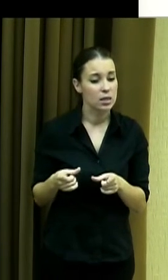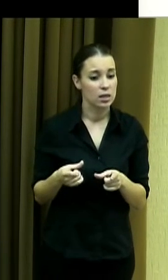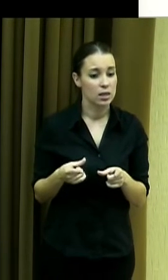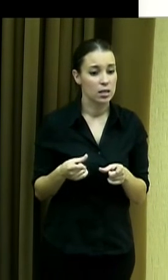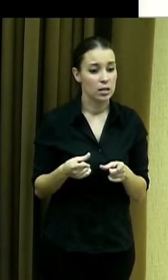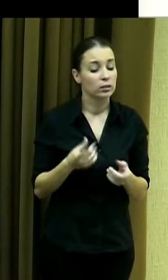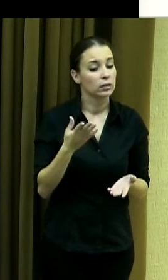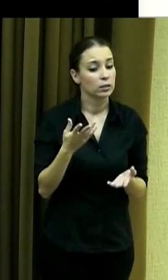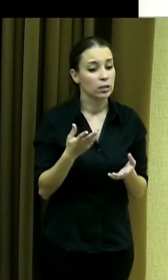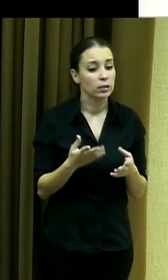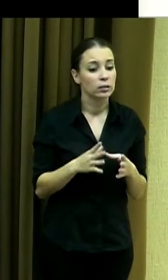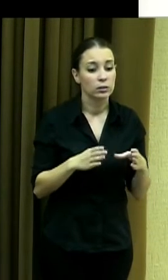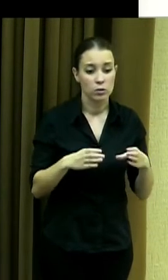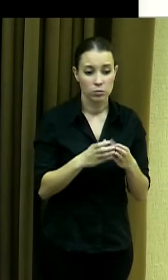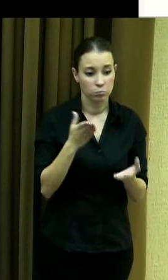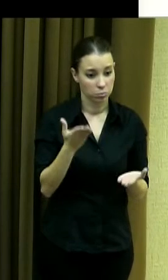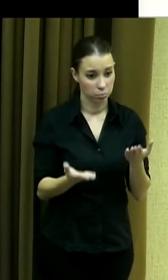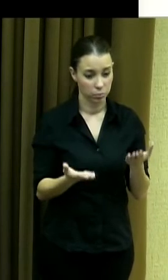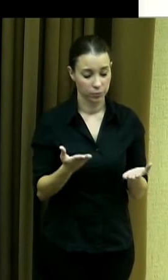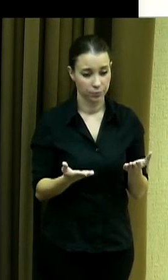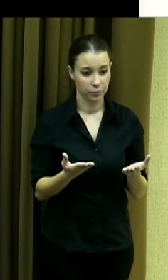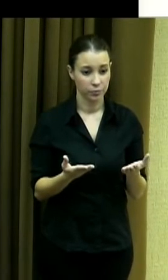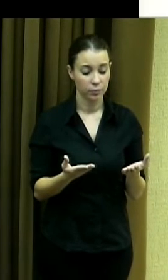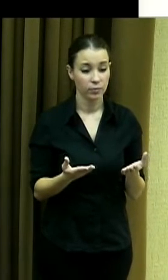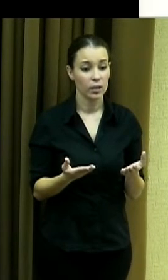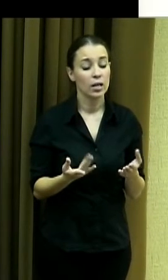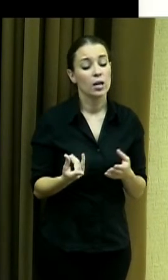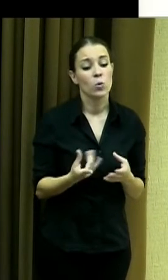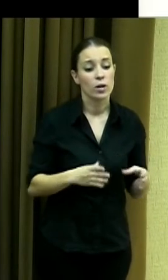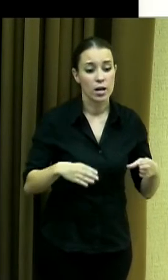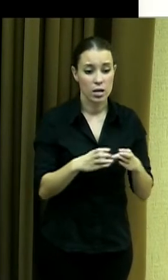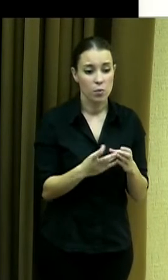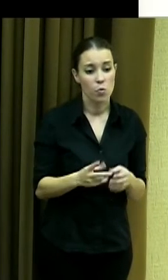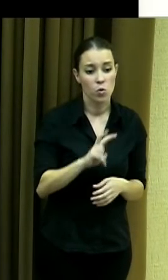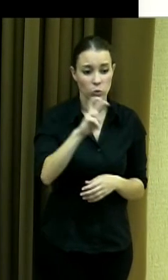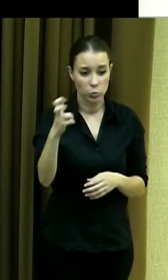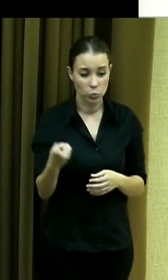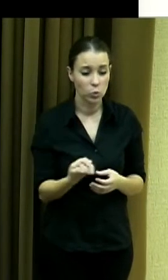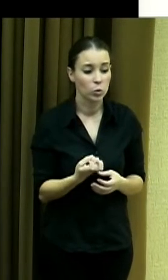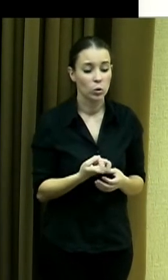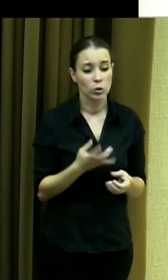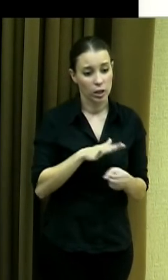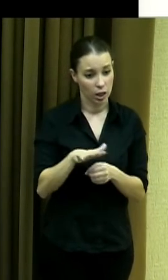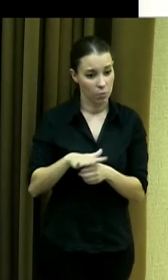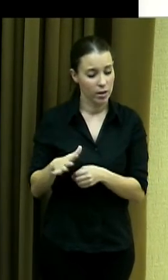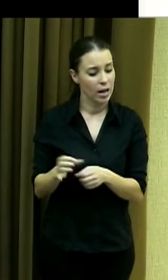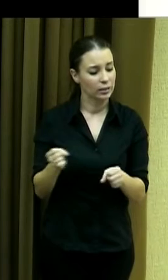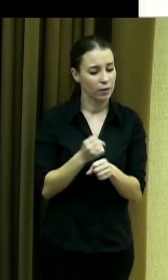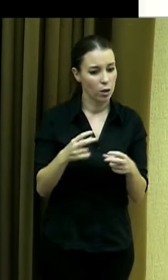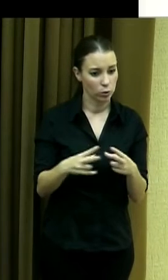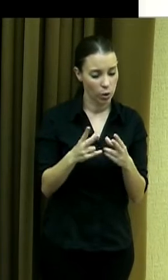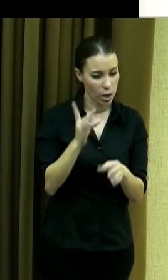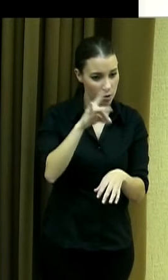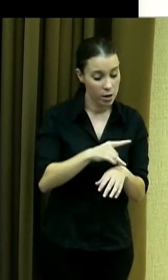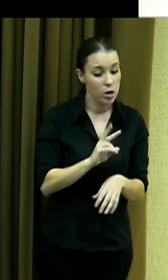equipos de valoración. Son un equipo multidisciplinar formado por médicos, psicólogos y trabajador social. En todas las